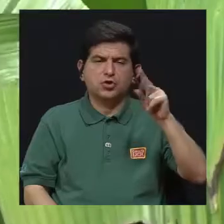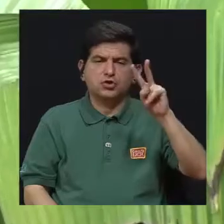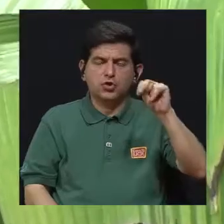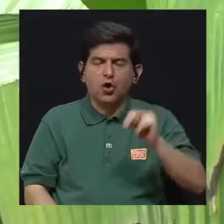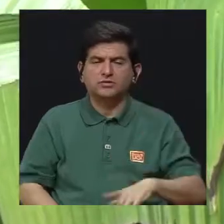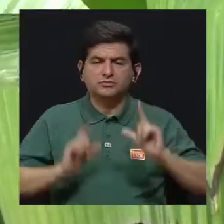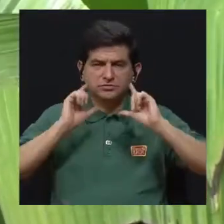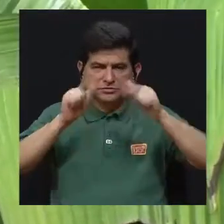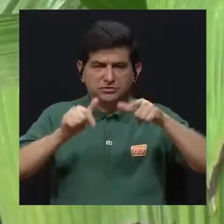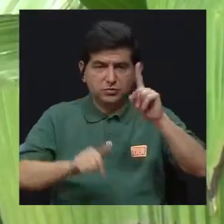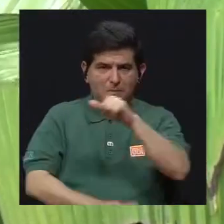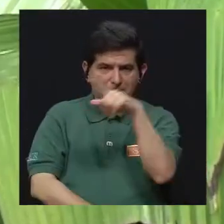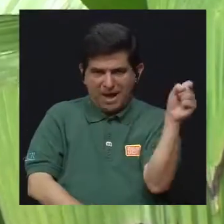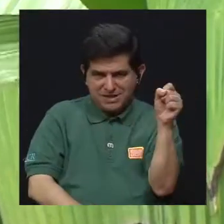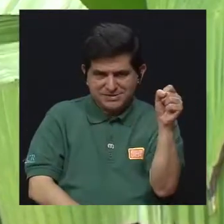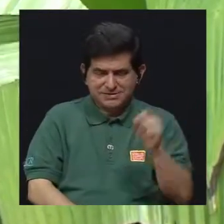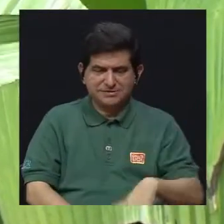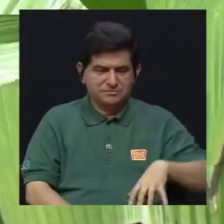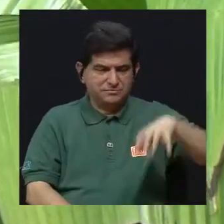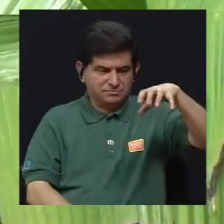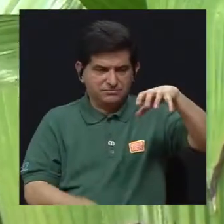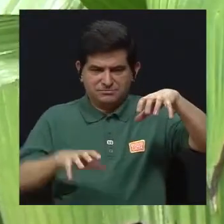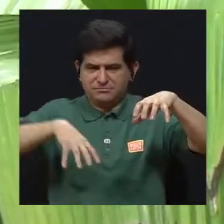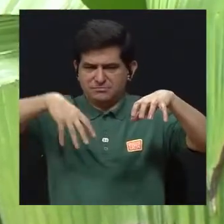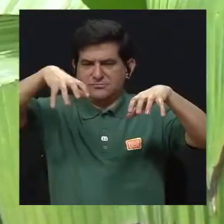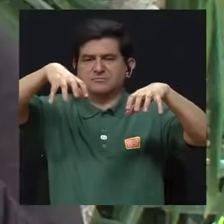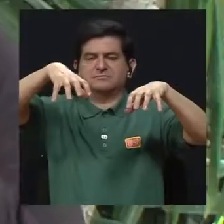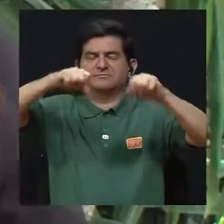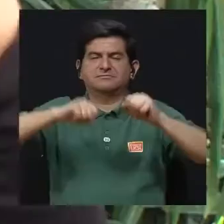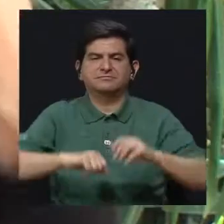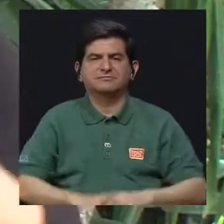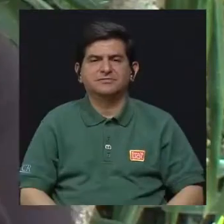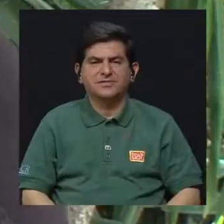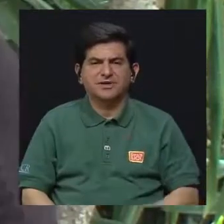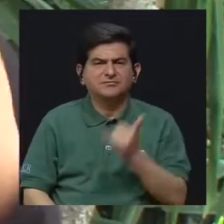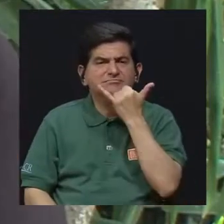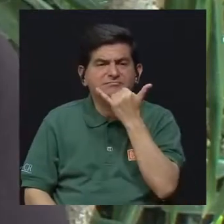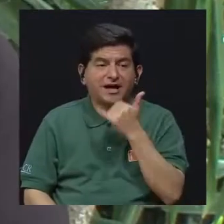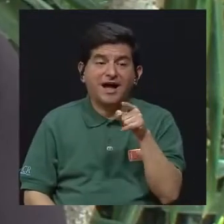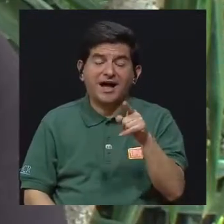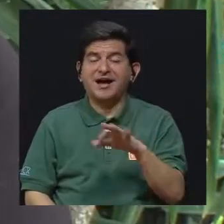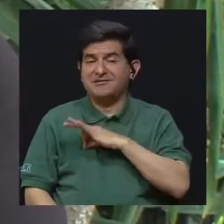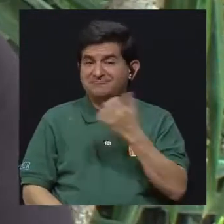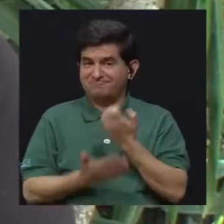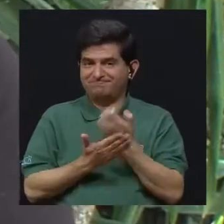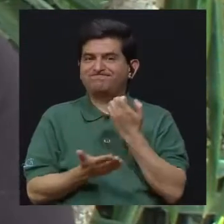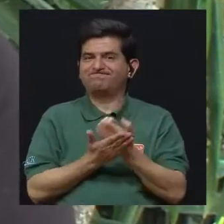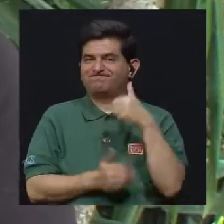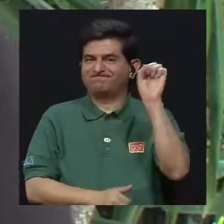toneladas de basura por mes, y entonces resulta rentable